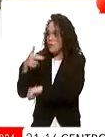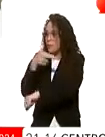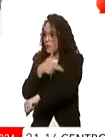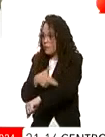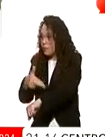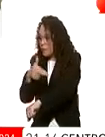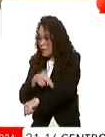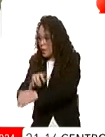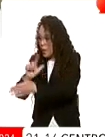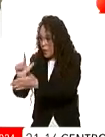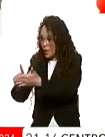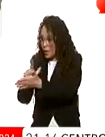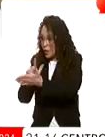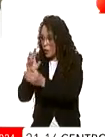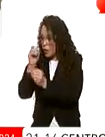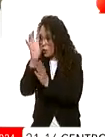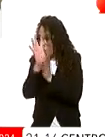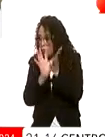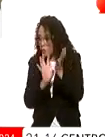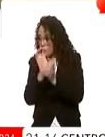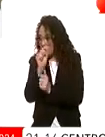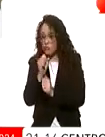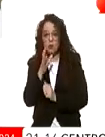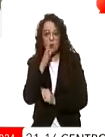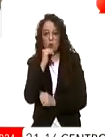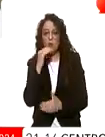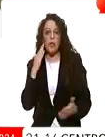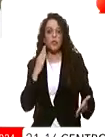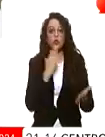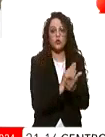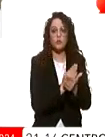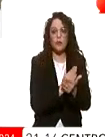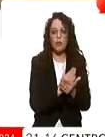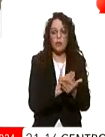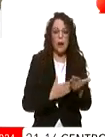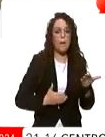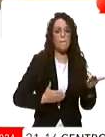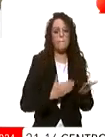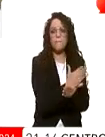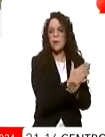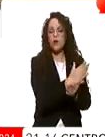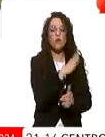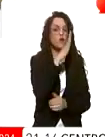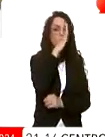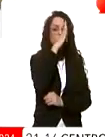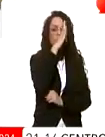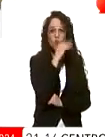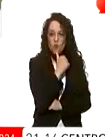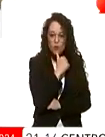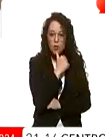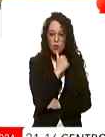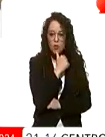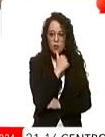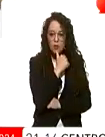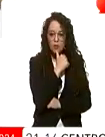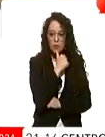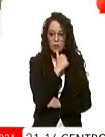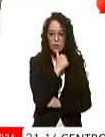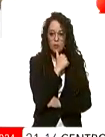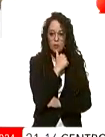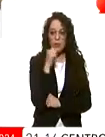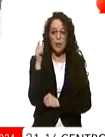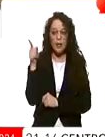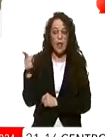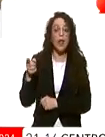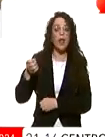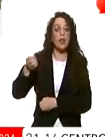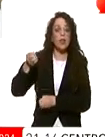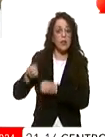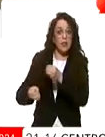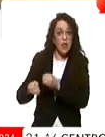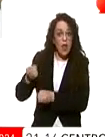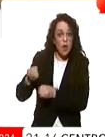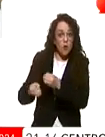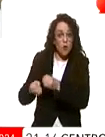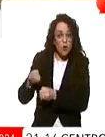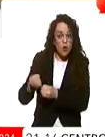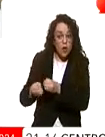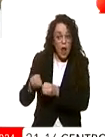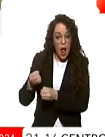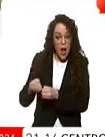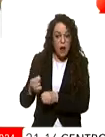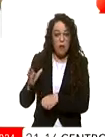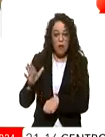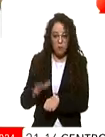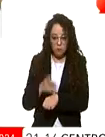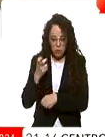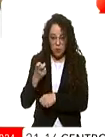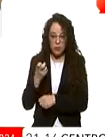puede tener efectos suspensivos. Y justamente eso es lo que debe, a juicio del tribunal, y hoy quedó declarado, y lo